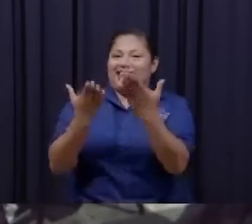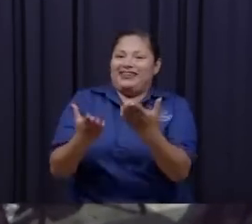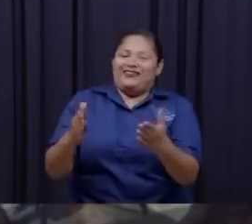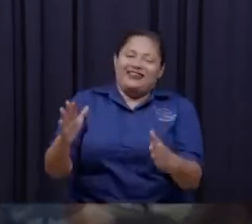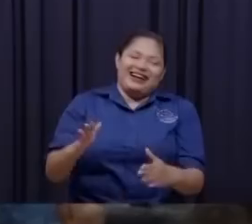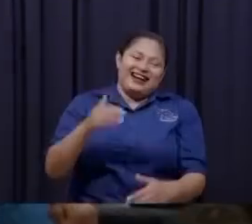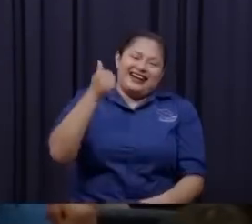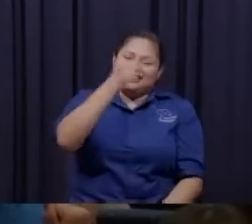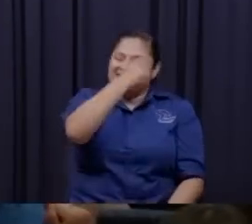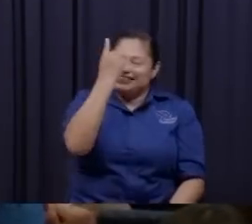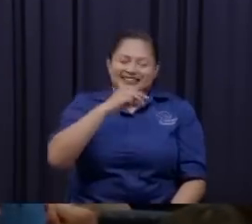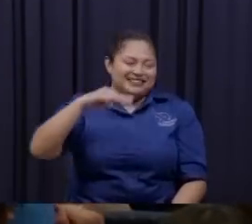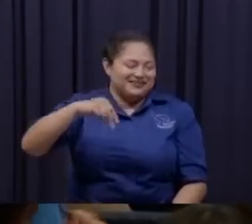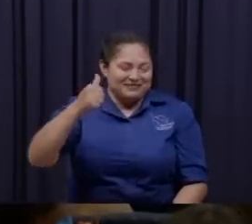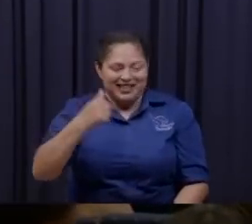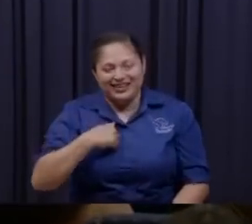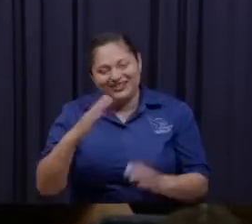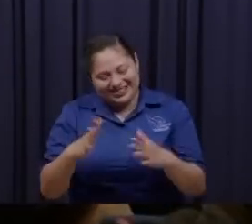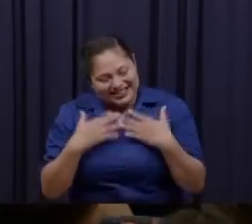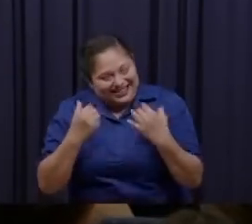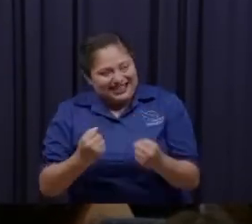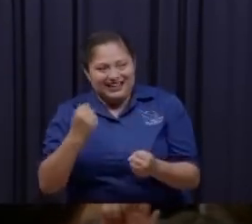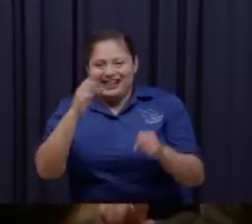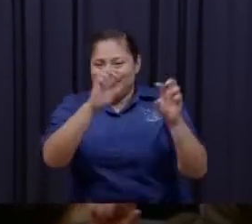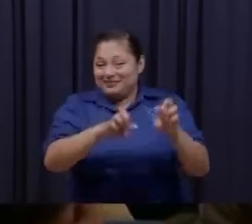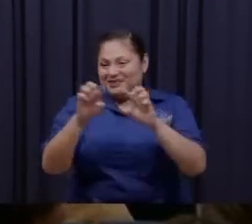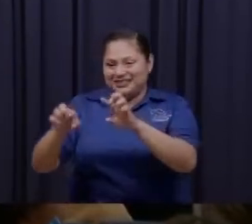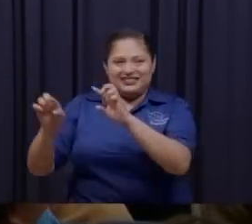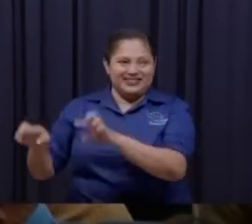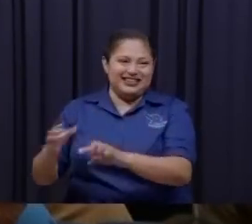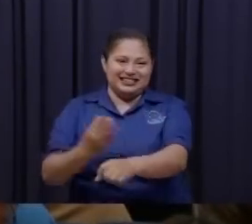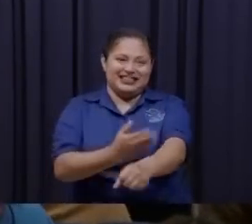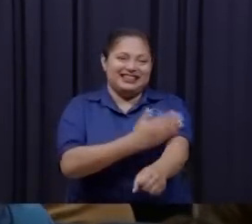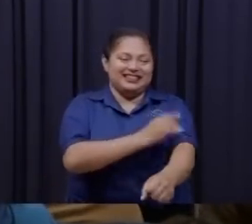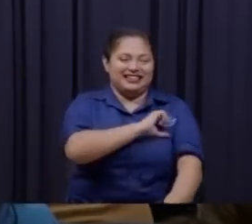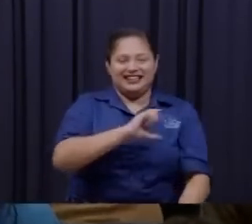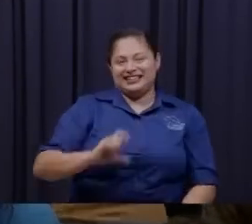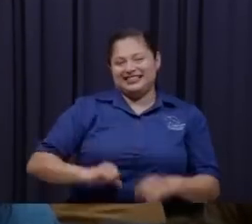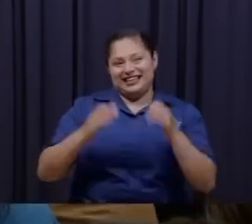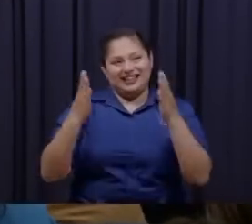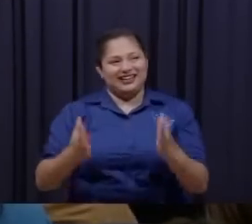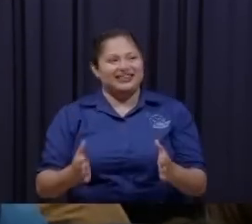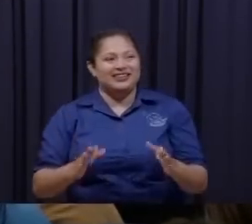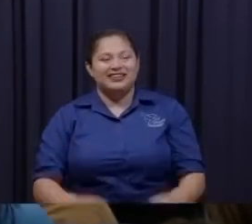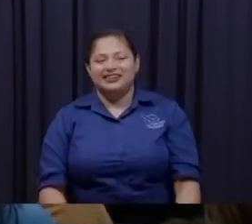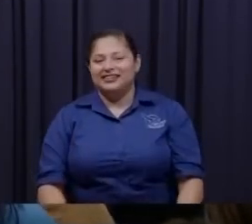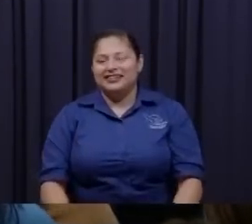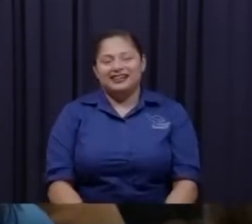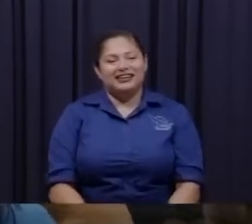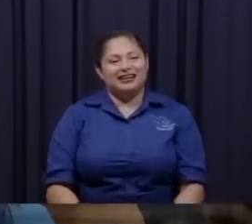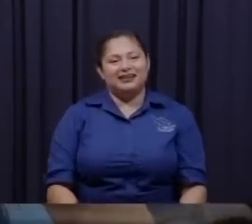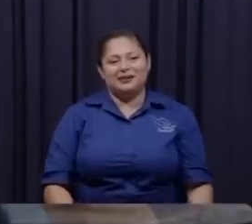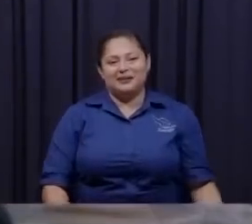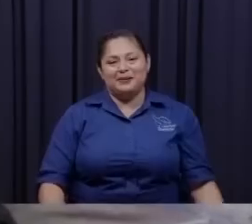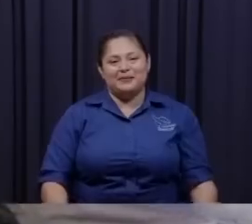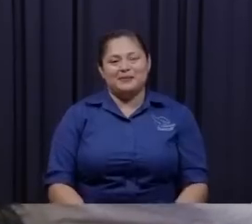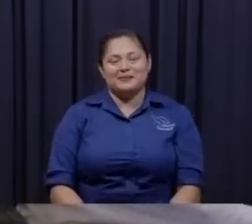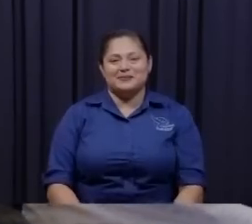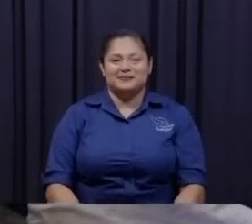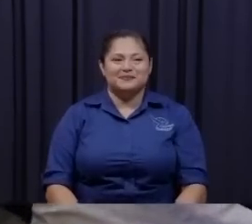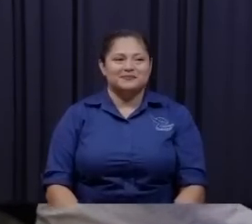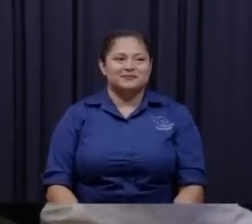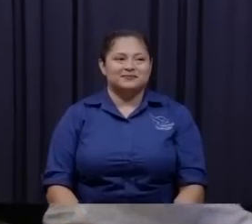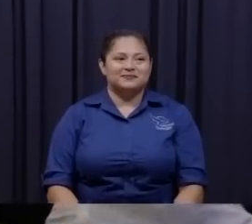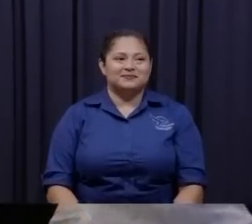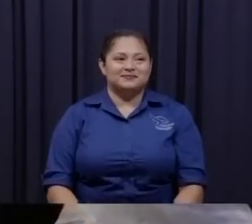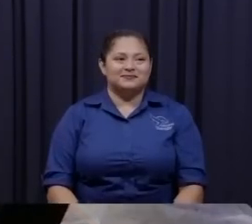la gente antes de ser cristiano, hermano. Bueno, digamos, pues. Ay, padre, ya me estoy columpiando demasiado. Ya no